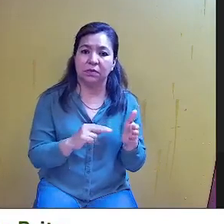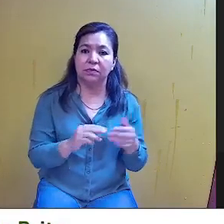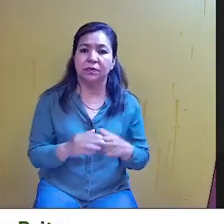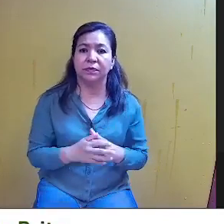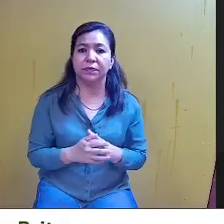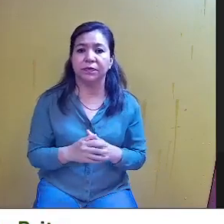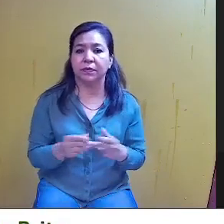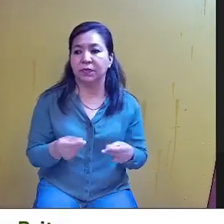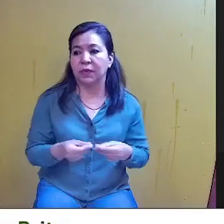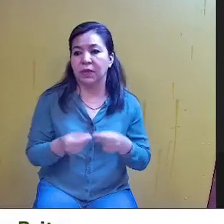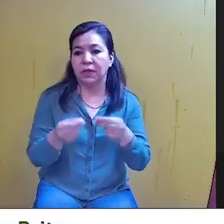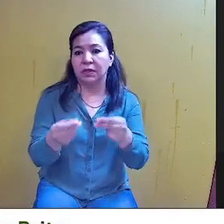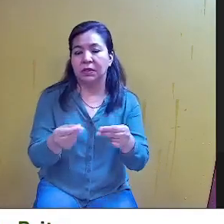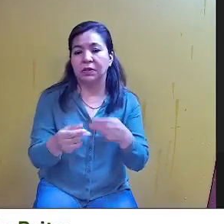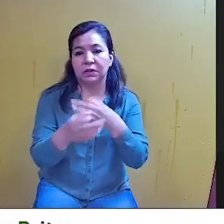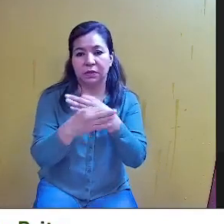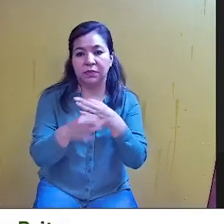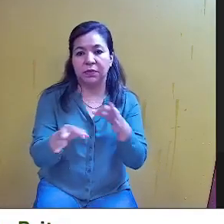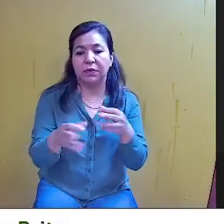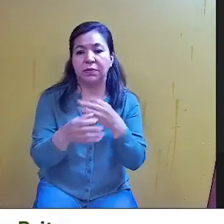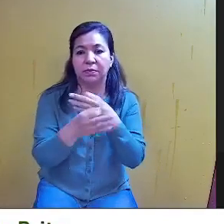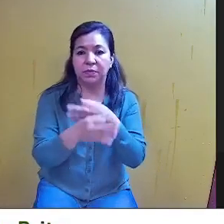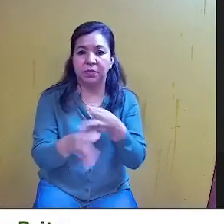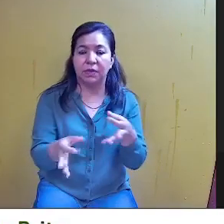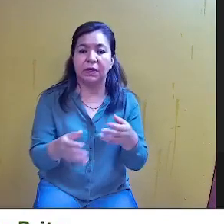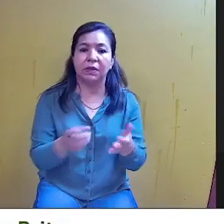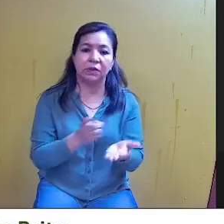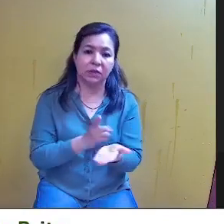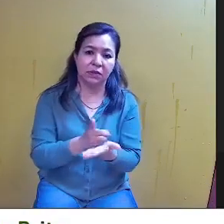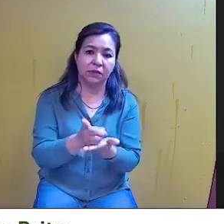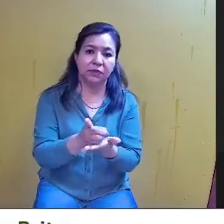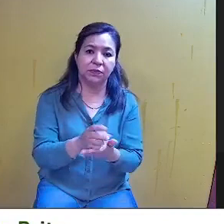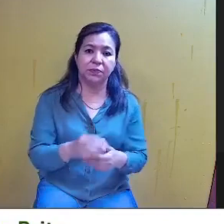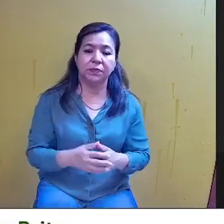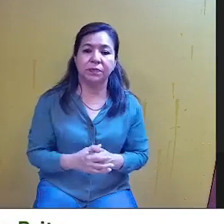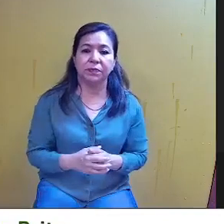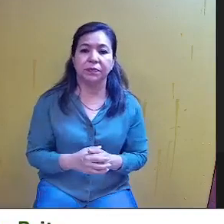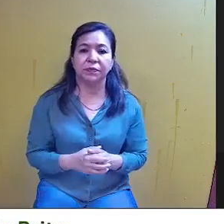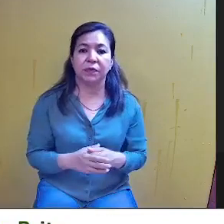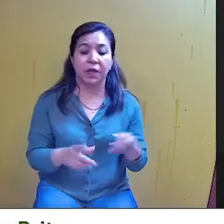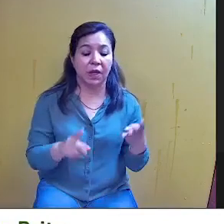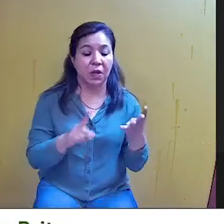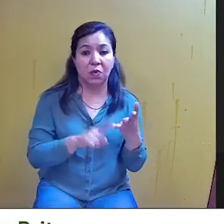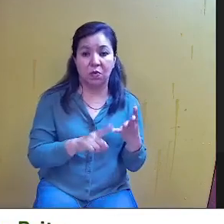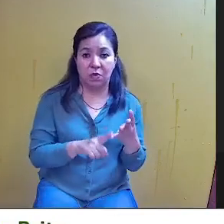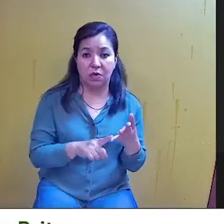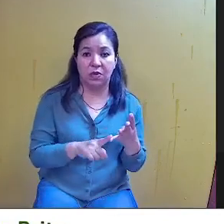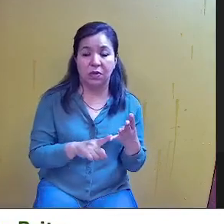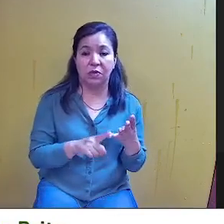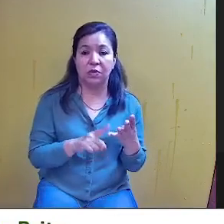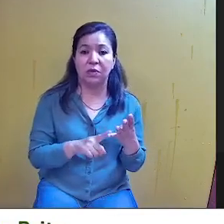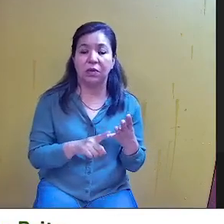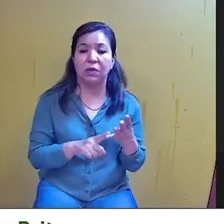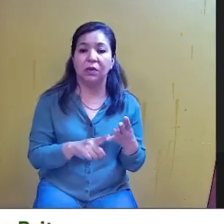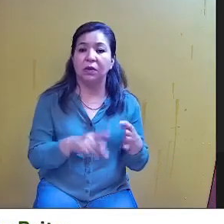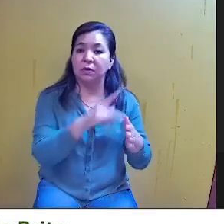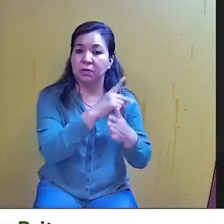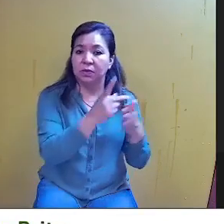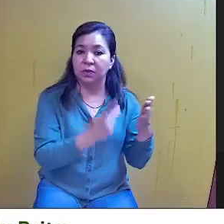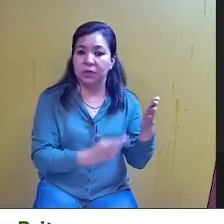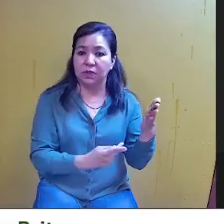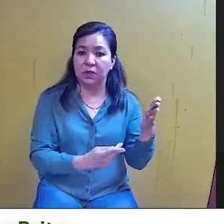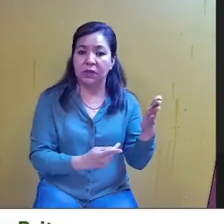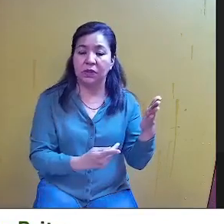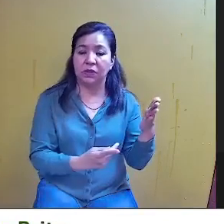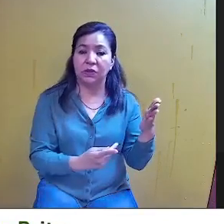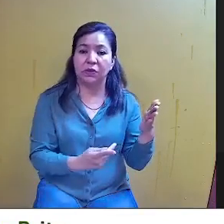se notifique como en derecho corresponde. El cuarto asunto listado para analizar y resolver se trata de un